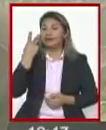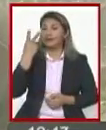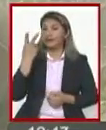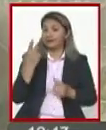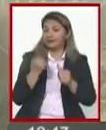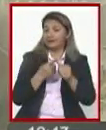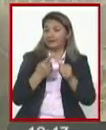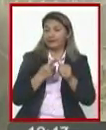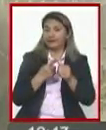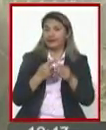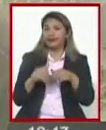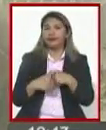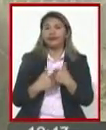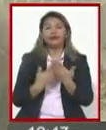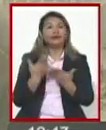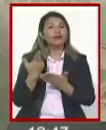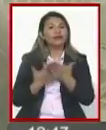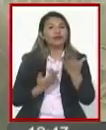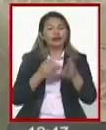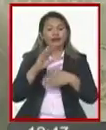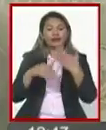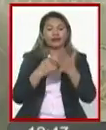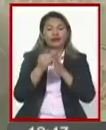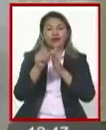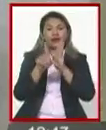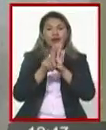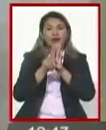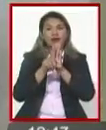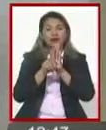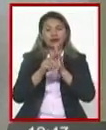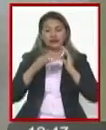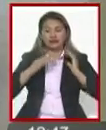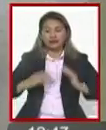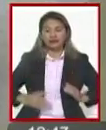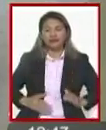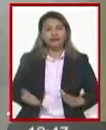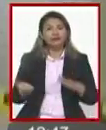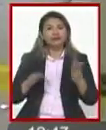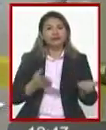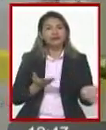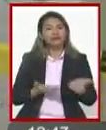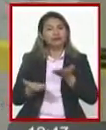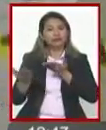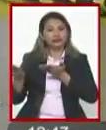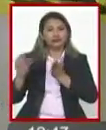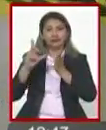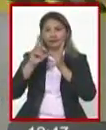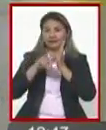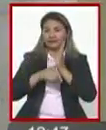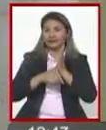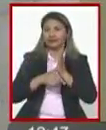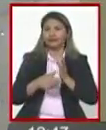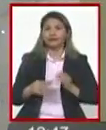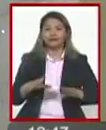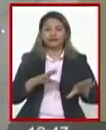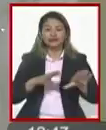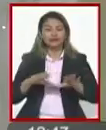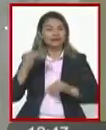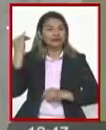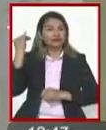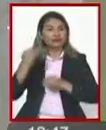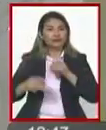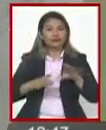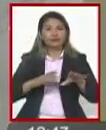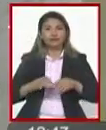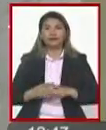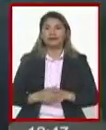cómo corresponde que sea todo conforme a ley, el levantamiento legal del cadáver. Posteriormente, una vez realizado y finalizado